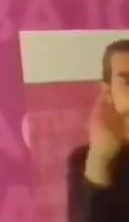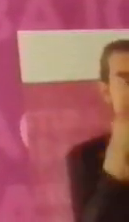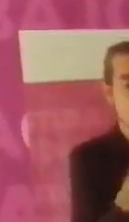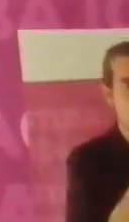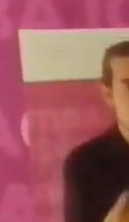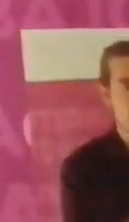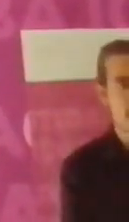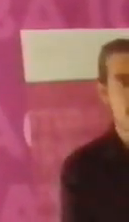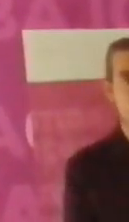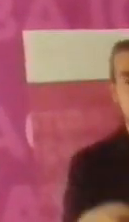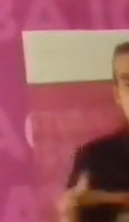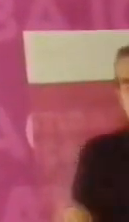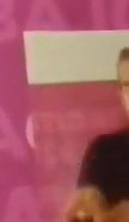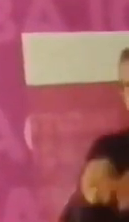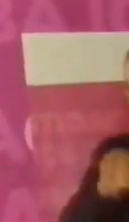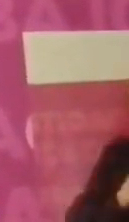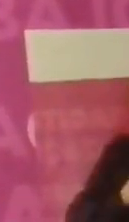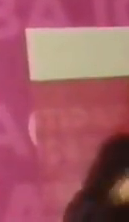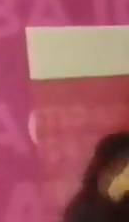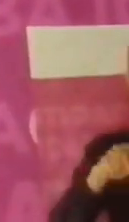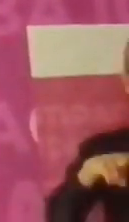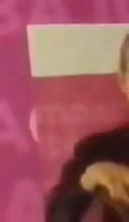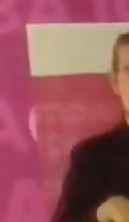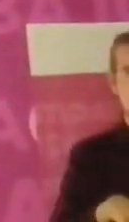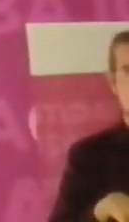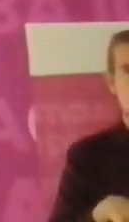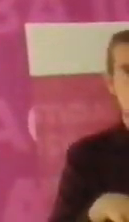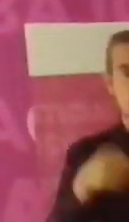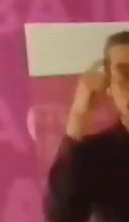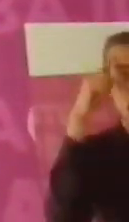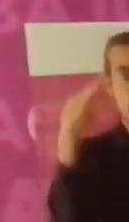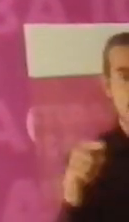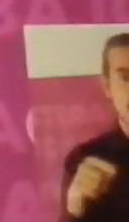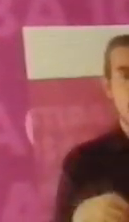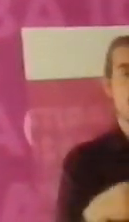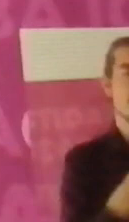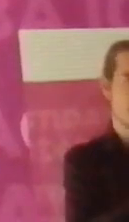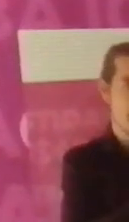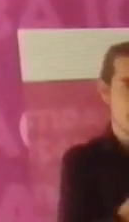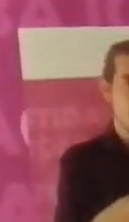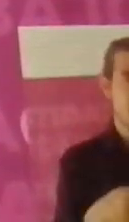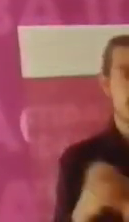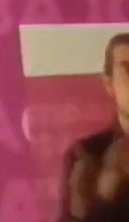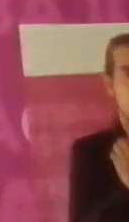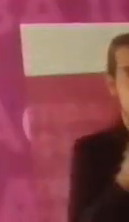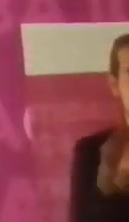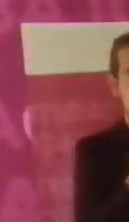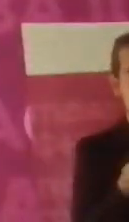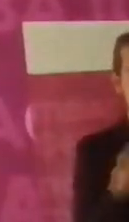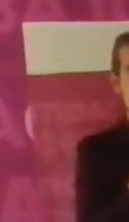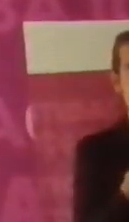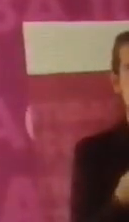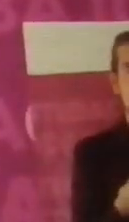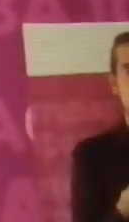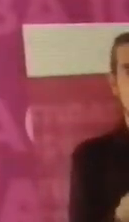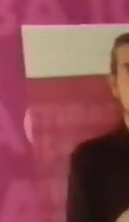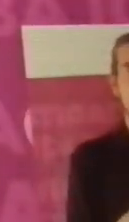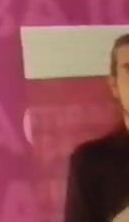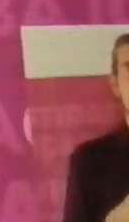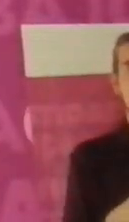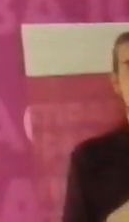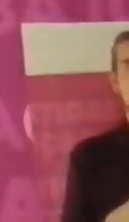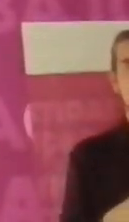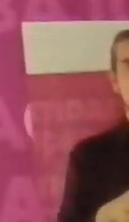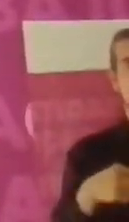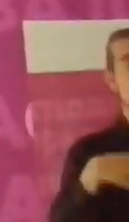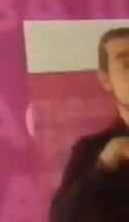del entorno y de la convivencia familiar. En alumbrado público hemos estado trabajando muy arduamente para